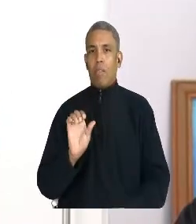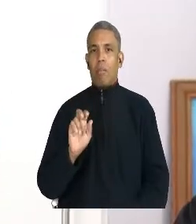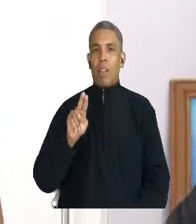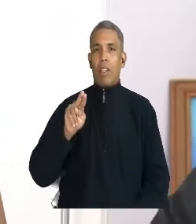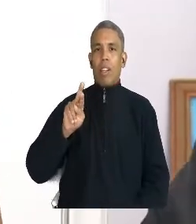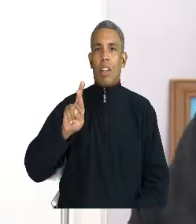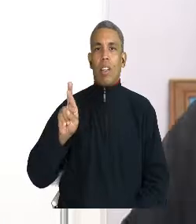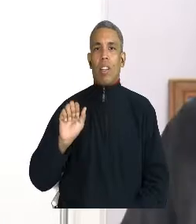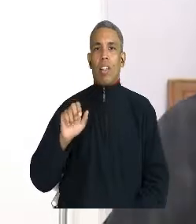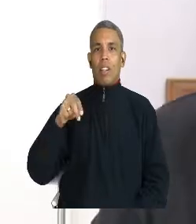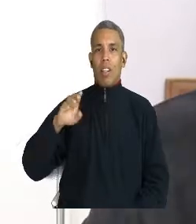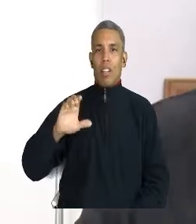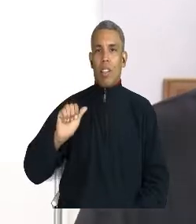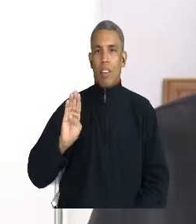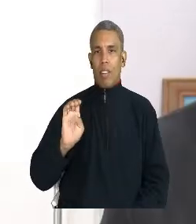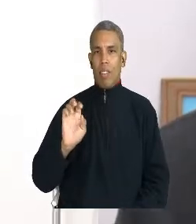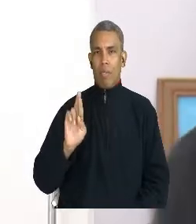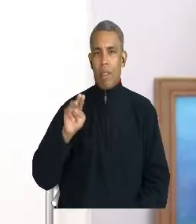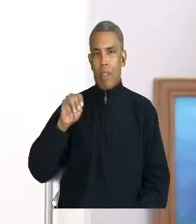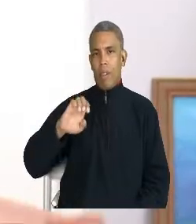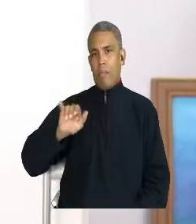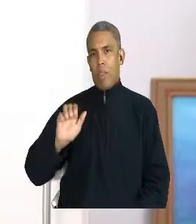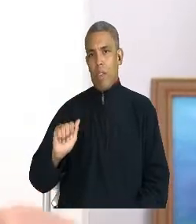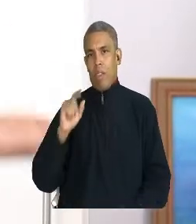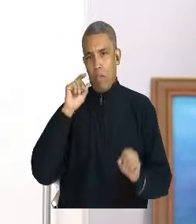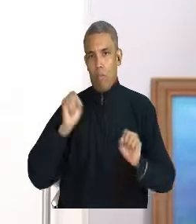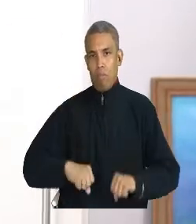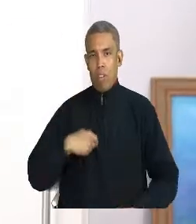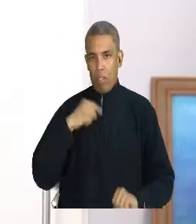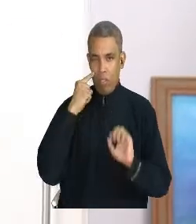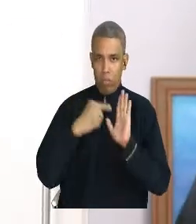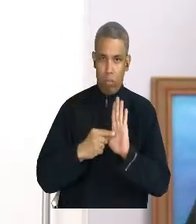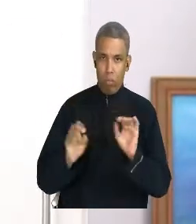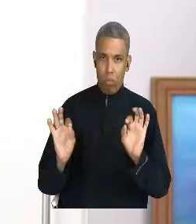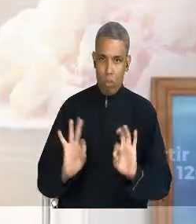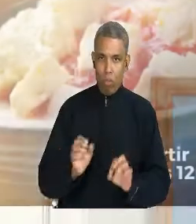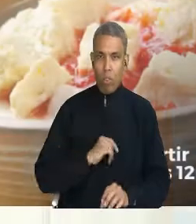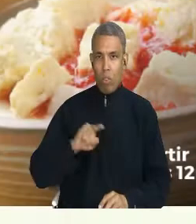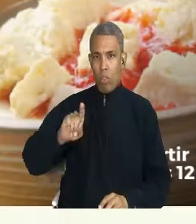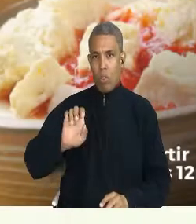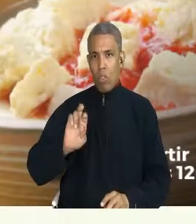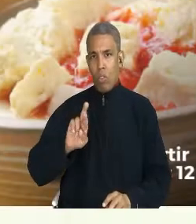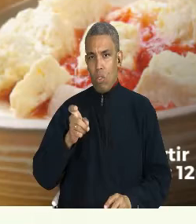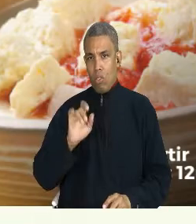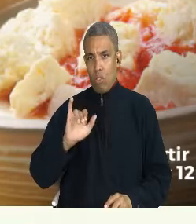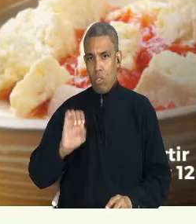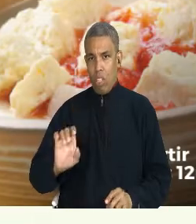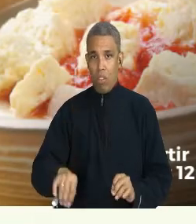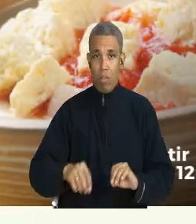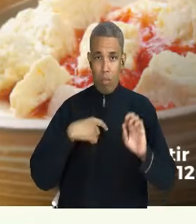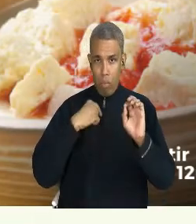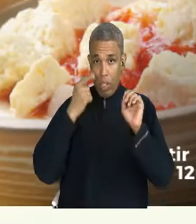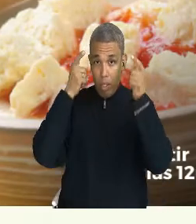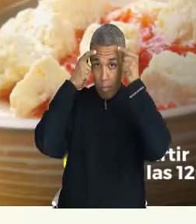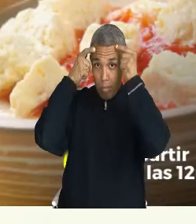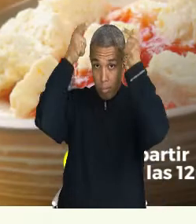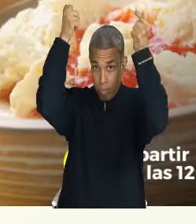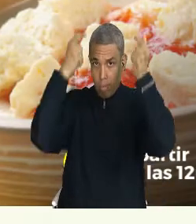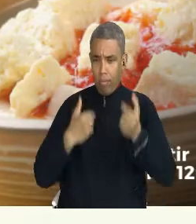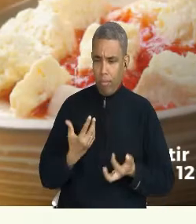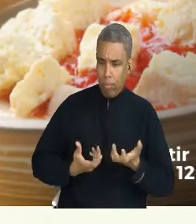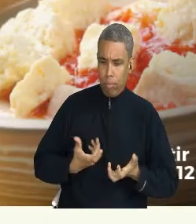y podrán ir a degustar precisamente la atención de mi querido Wilson o de mi querido Sergio, que están ahí siempre a disposición de todos ustedes para ofrecerles de